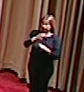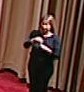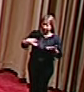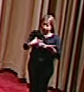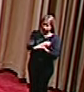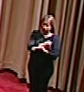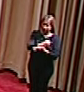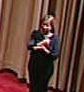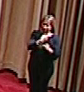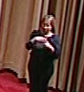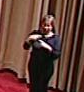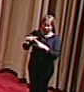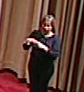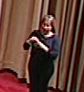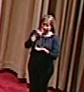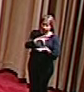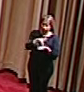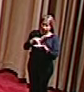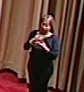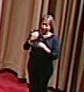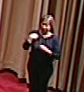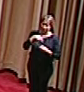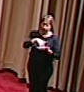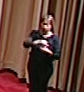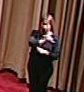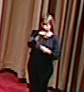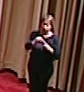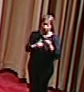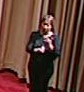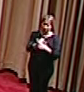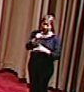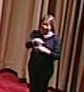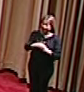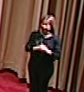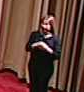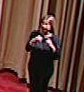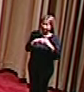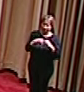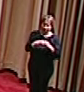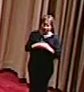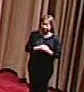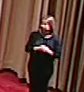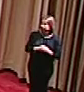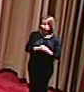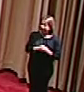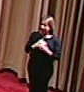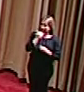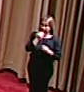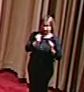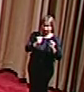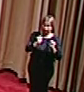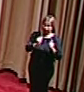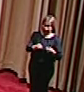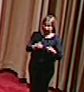todas las cosas que han ocurrido además a lo largo del día en esta tierra, en Granada. Por tanto, ya a punto